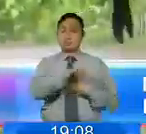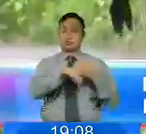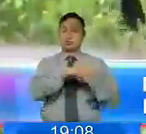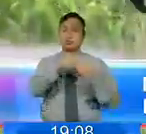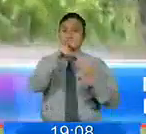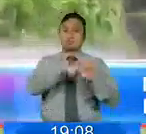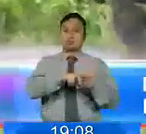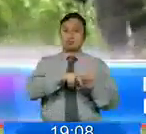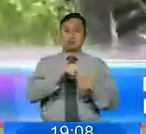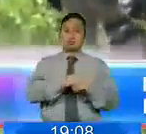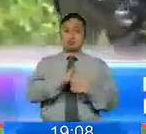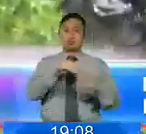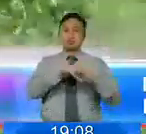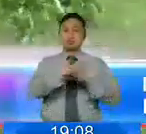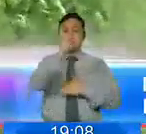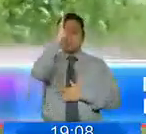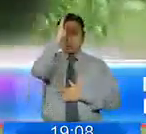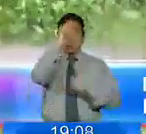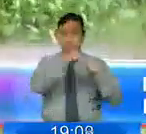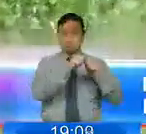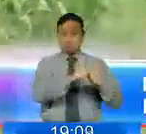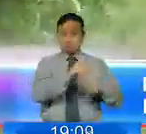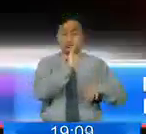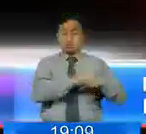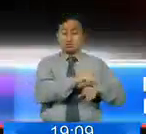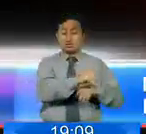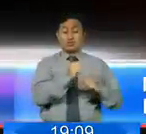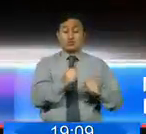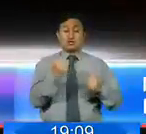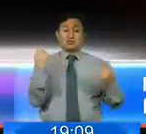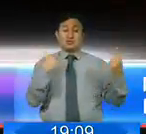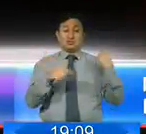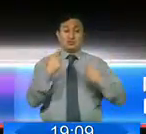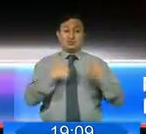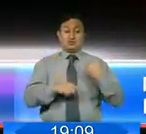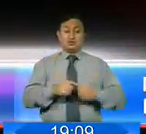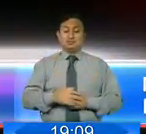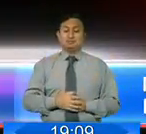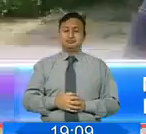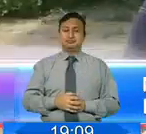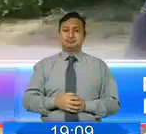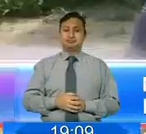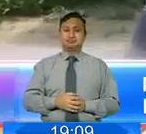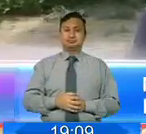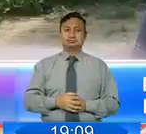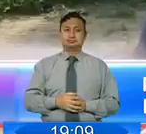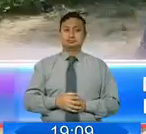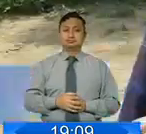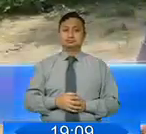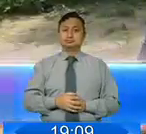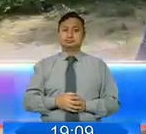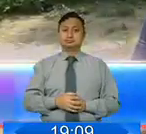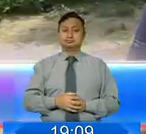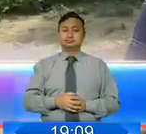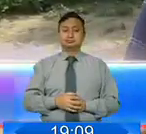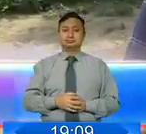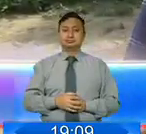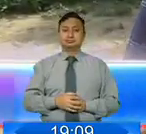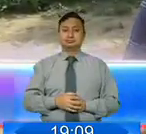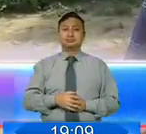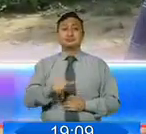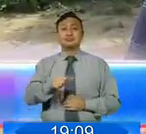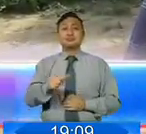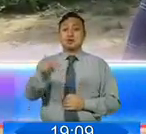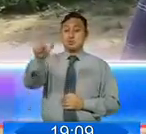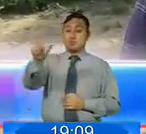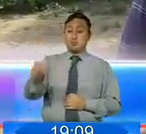permanecen hospitalizados debido a las heridas que sufrieron durante la caída de la avioneta existe una persona adicional que